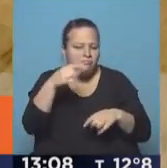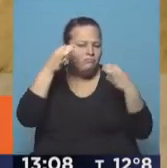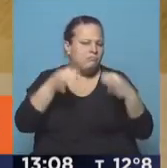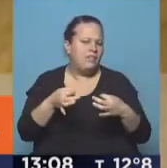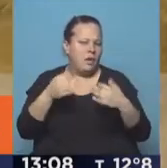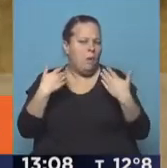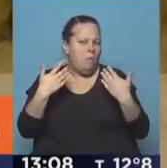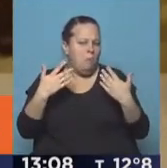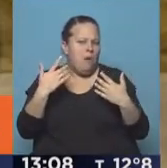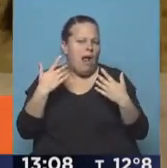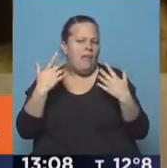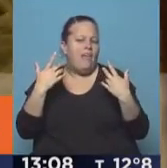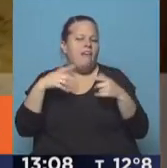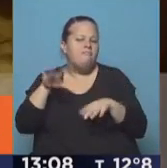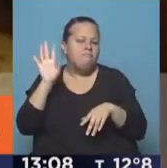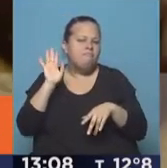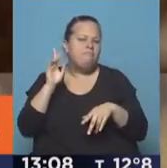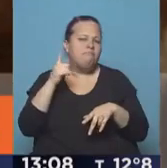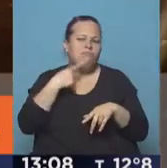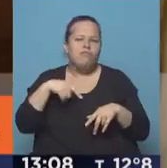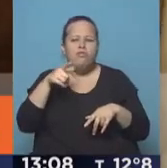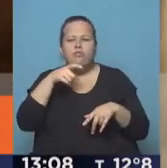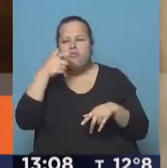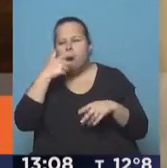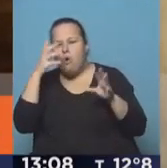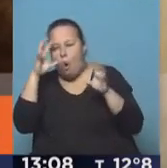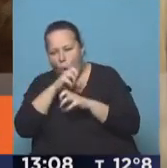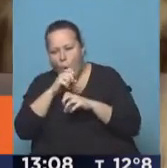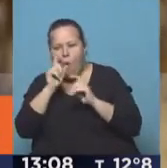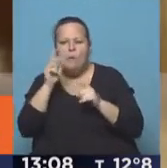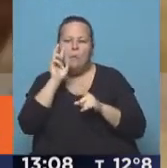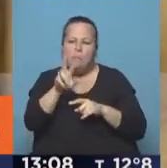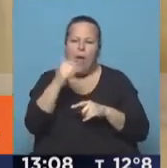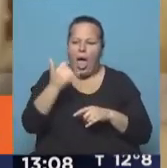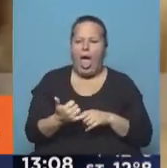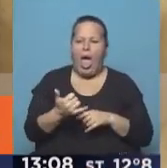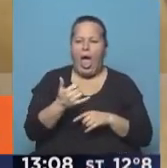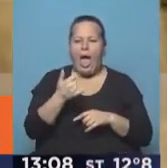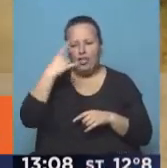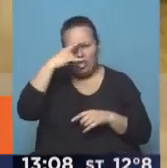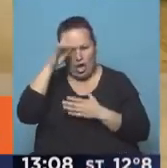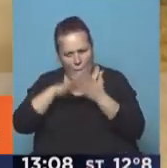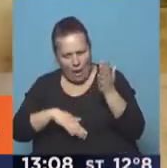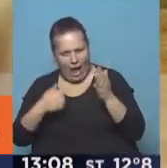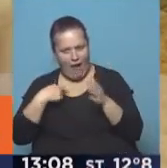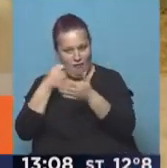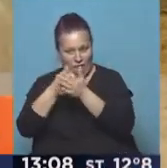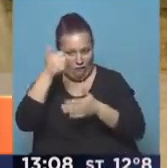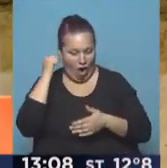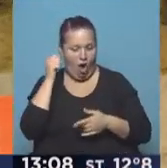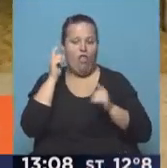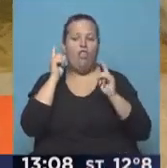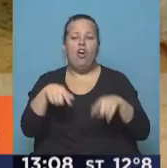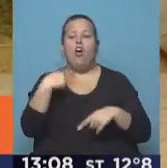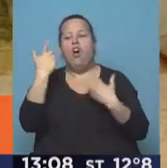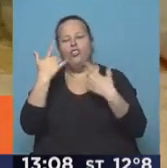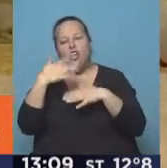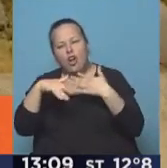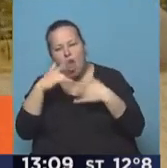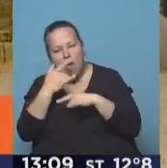está permitido, digamos, el color colorado oscuro. También podés ver un toro blanco que está a mi espalda. Y color